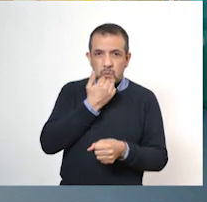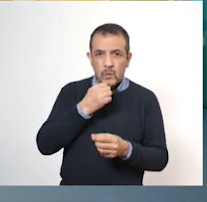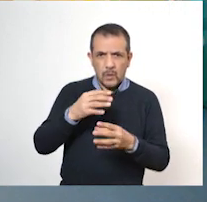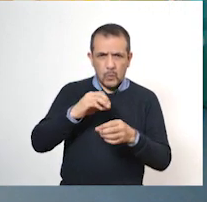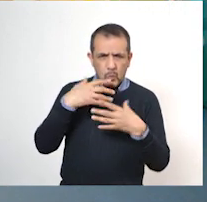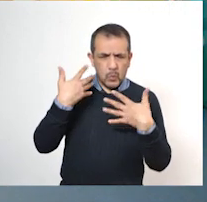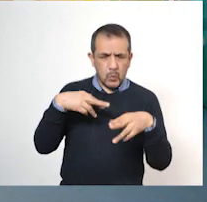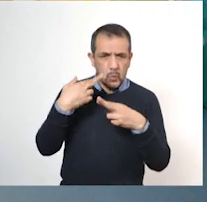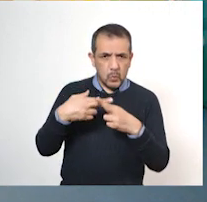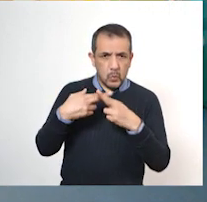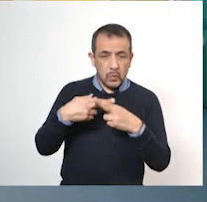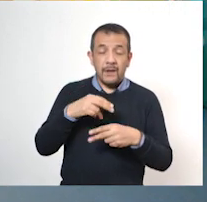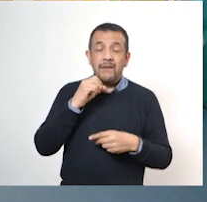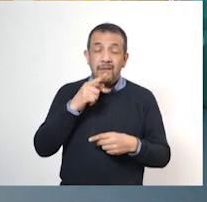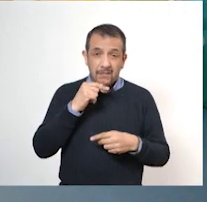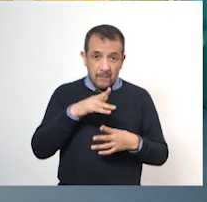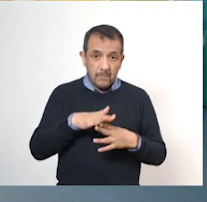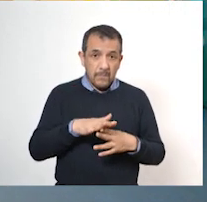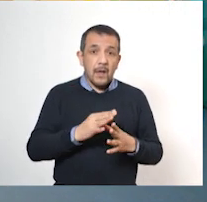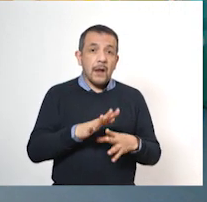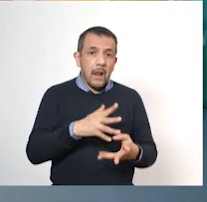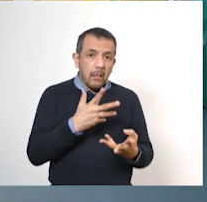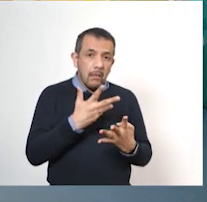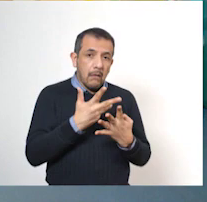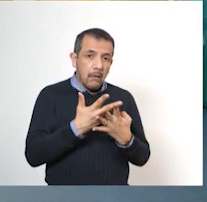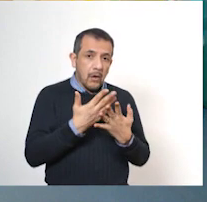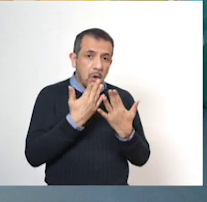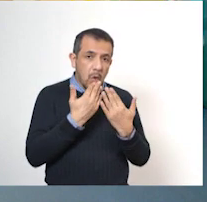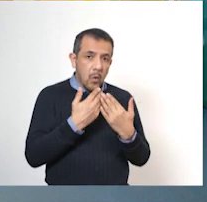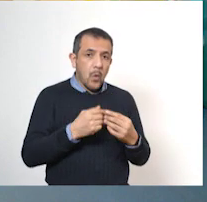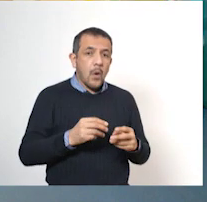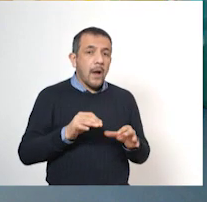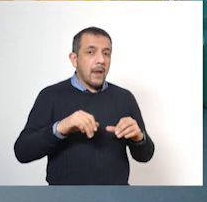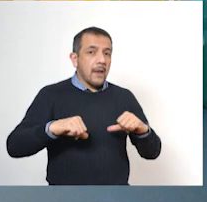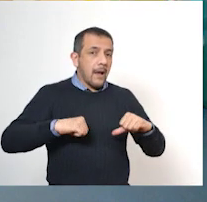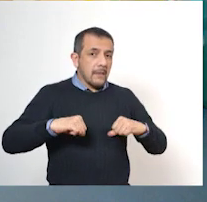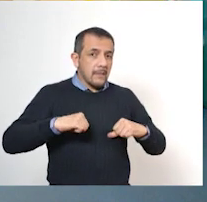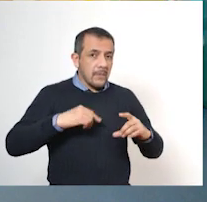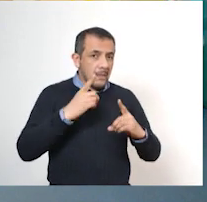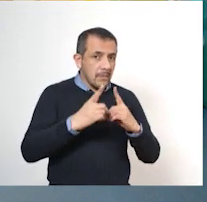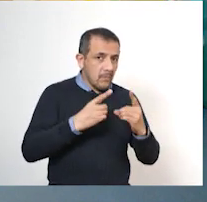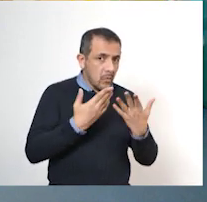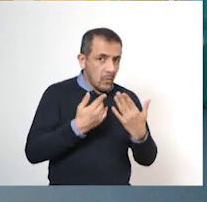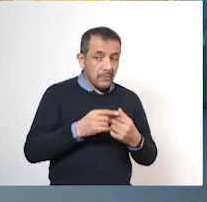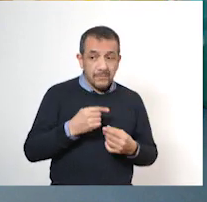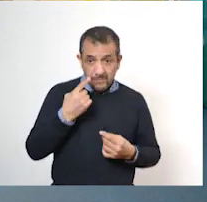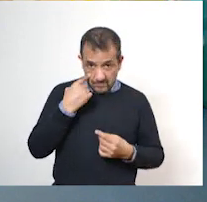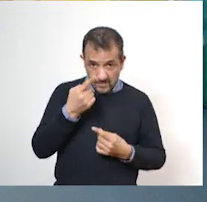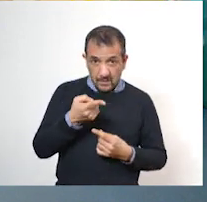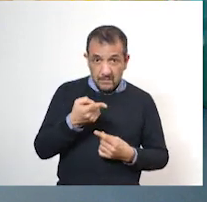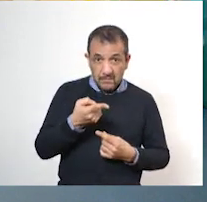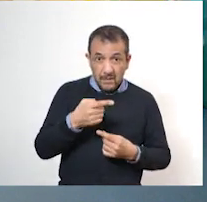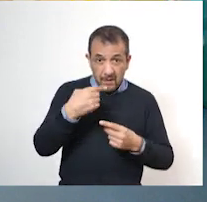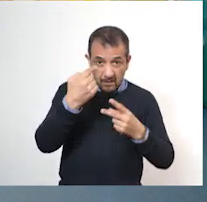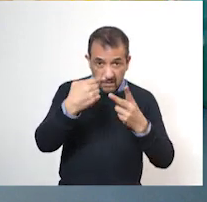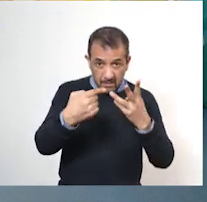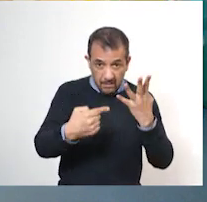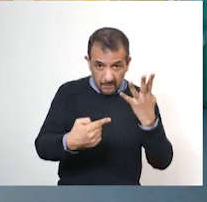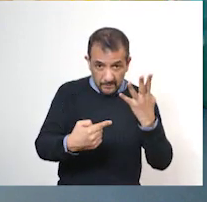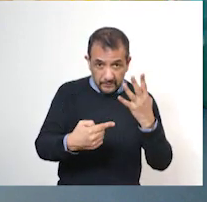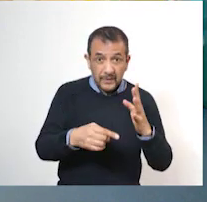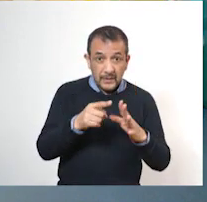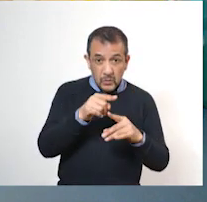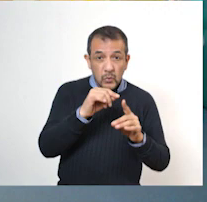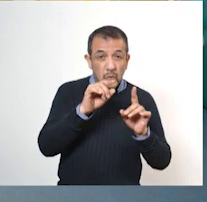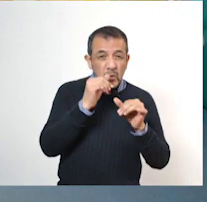reducción generalizada de la actividad física. Niñas y niños, ¿se han dado cuenta que la mayor parte de la